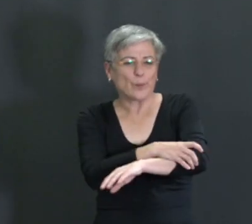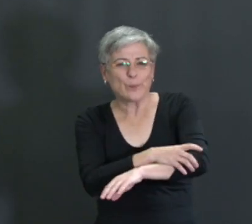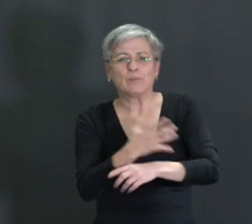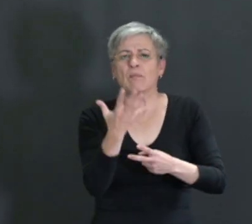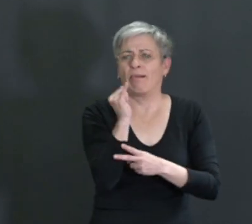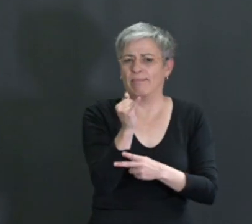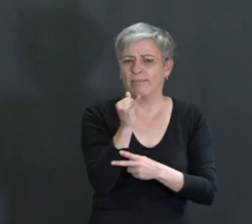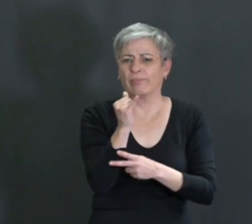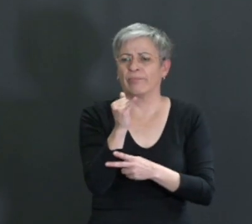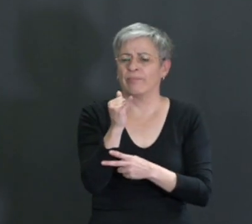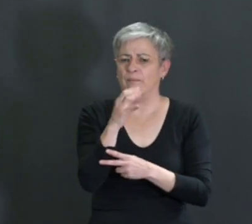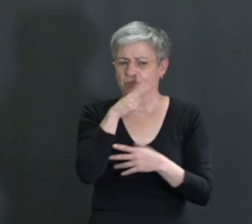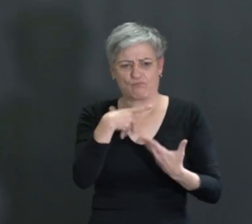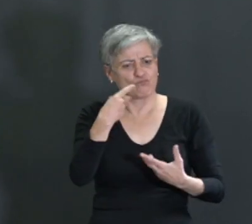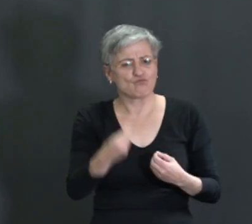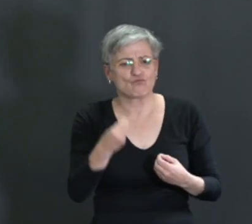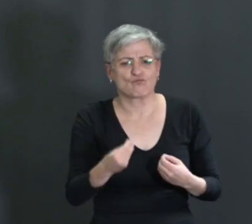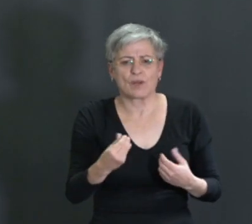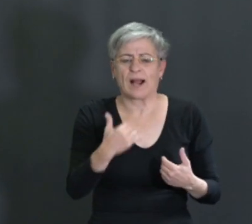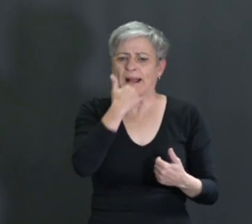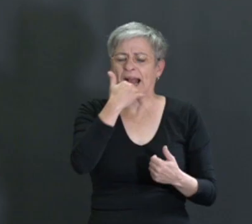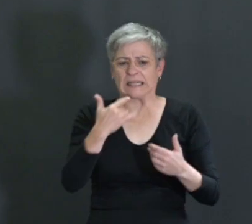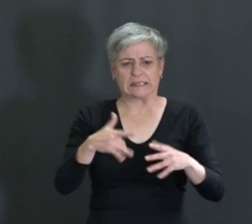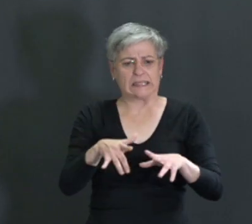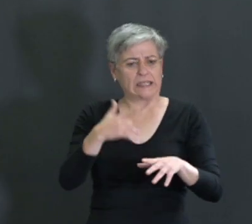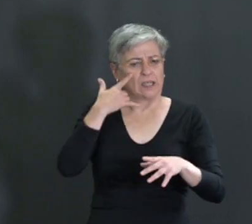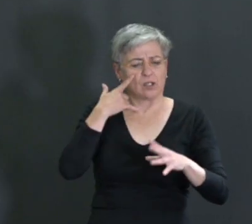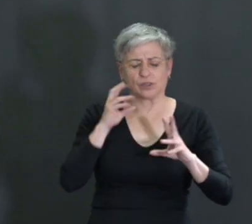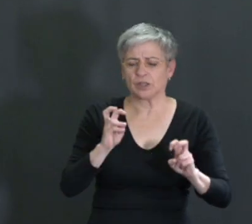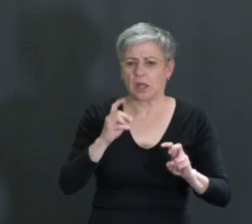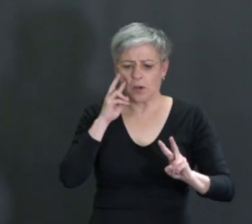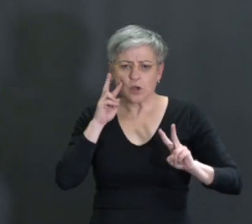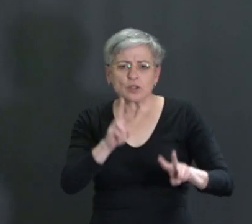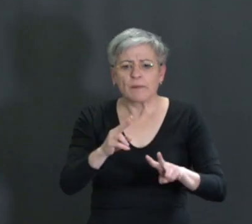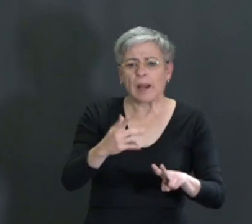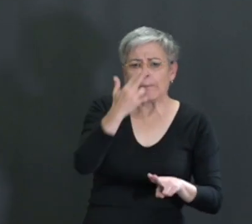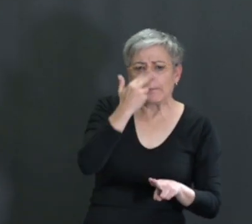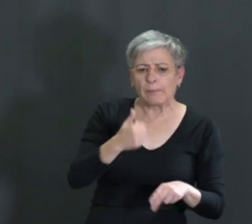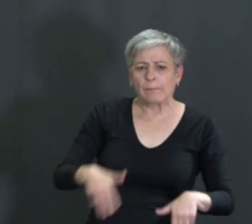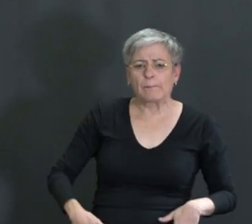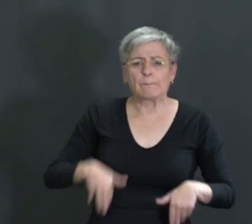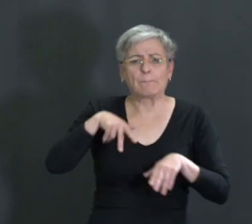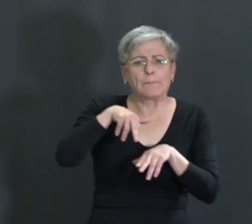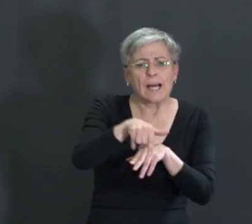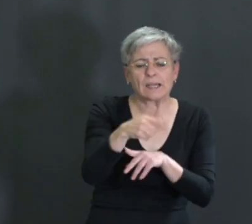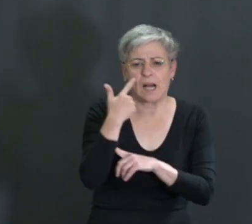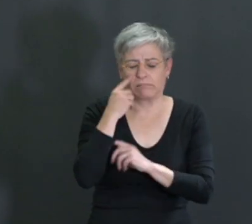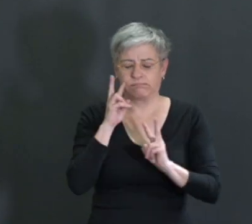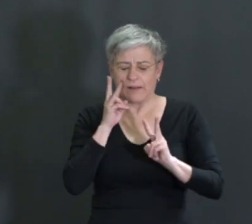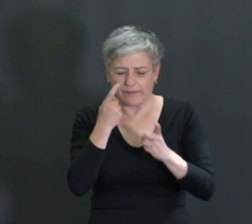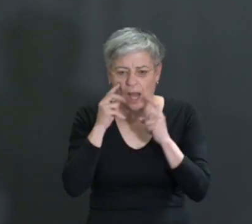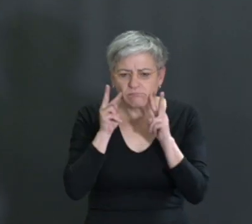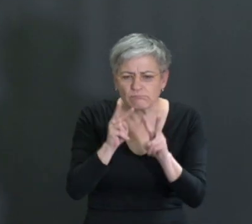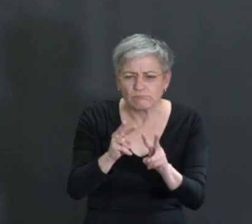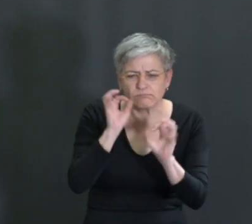ahora tan buenas y que casi no las notas, si ves a un amputado de una pierna que te tienes que fijar mucho